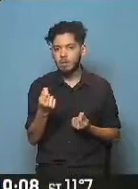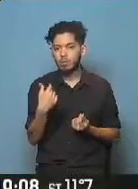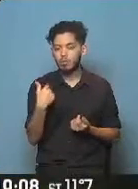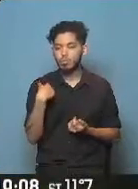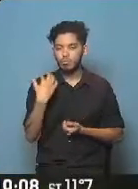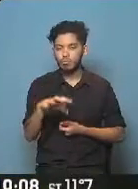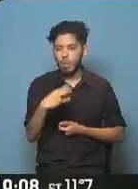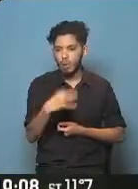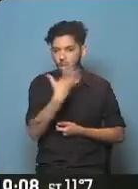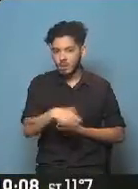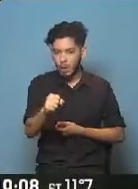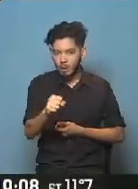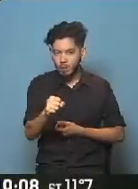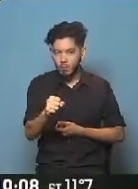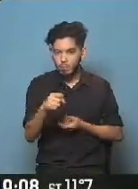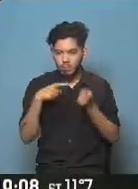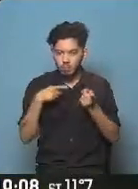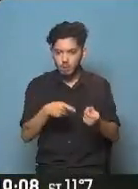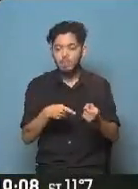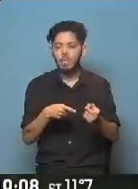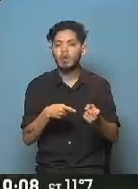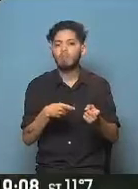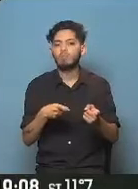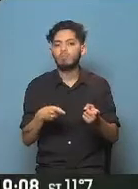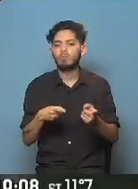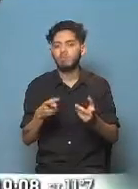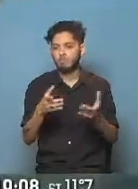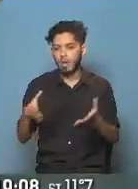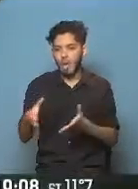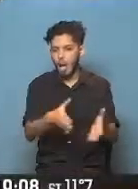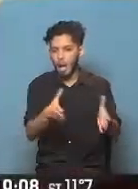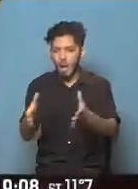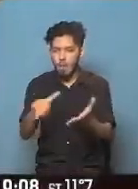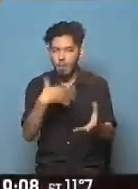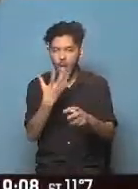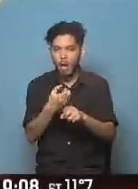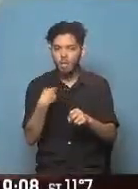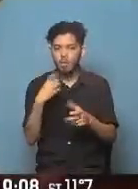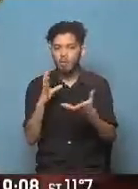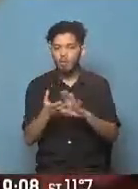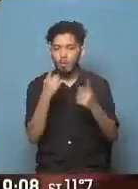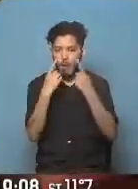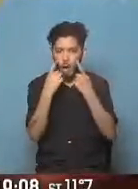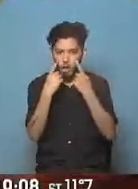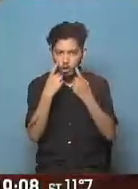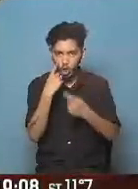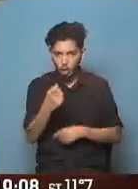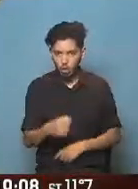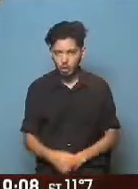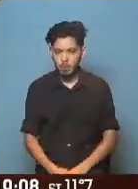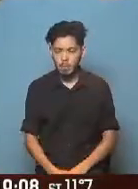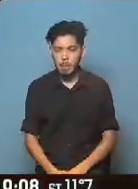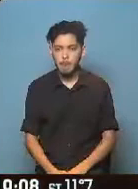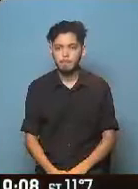trasladar y me siguieron por todo el camino a modo de control.